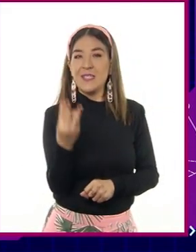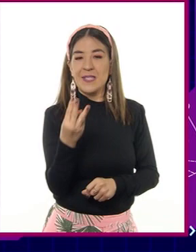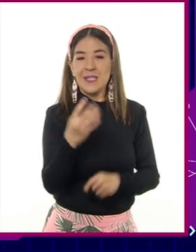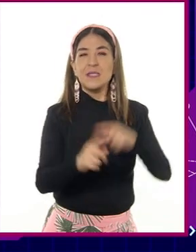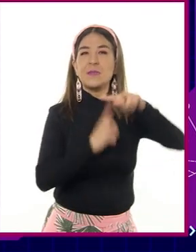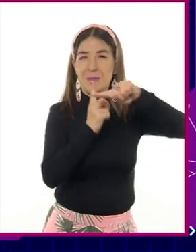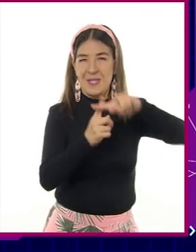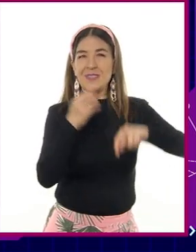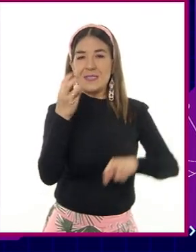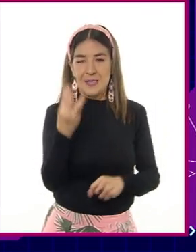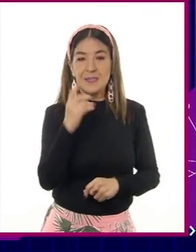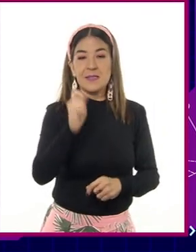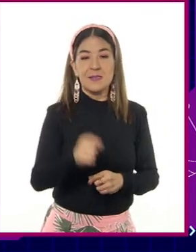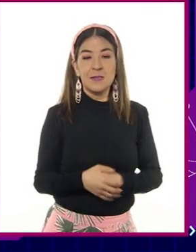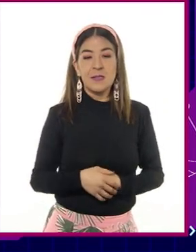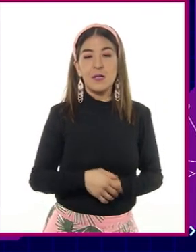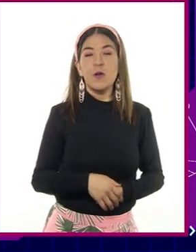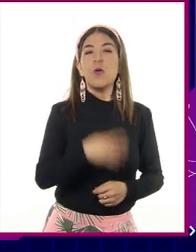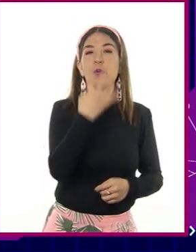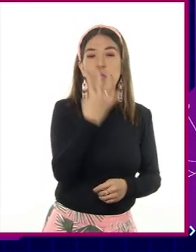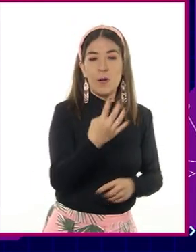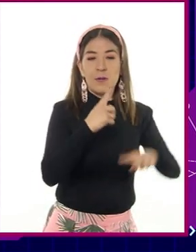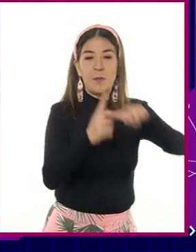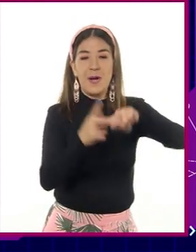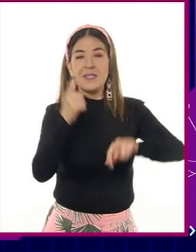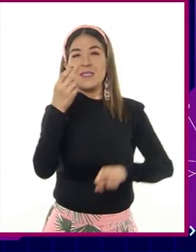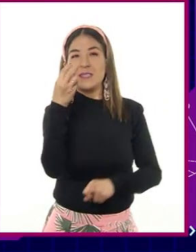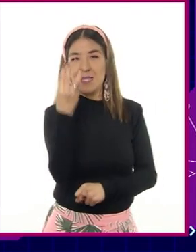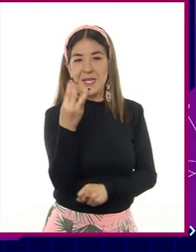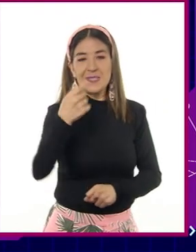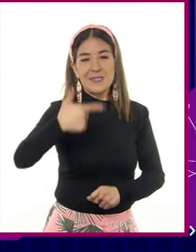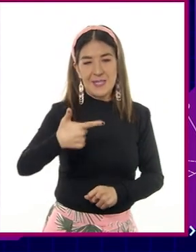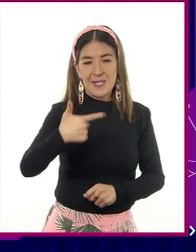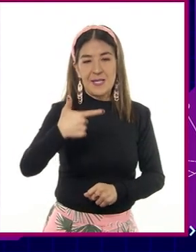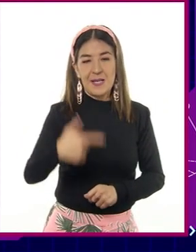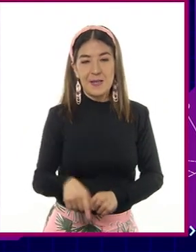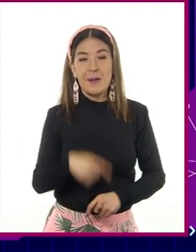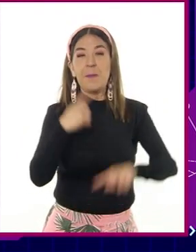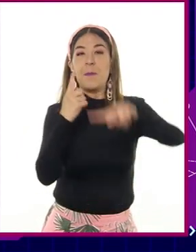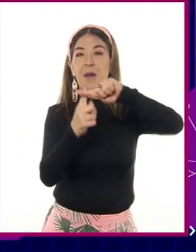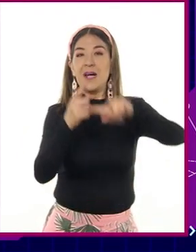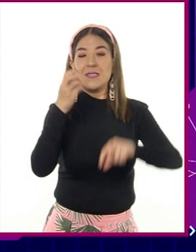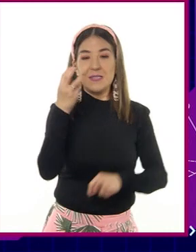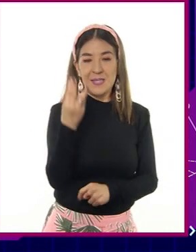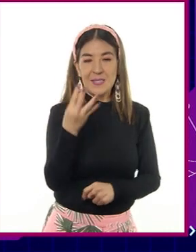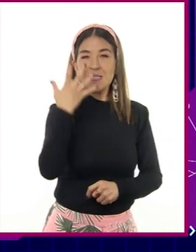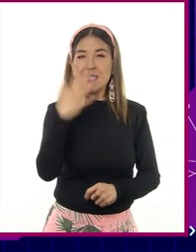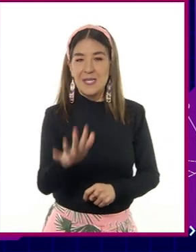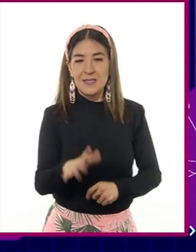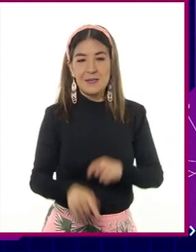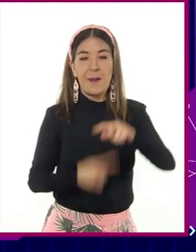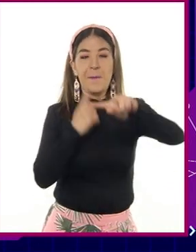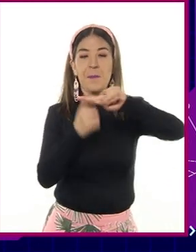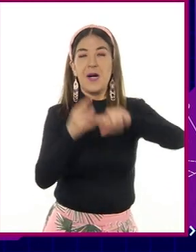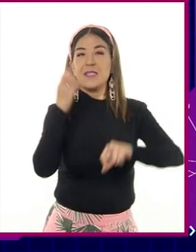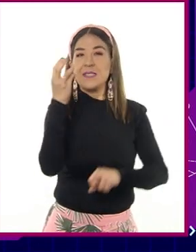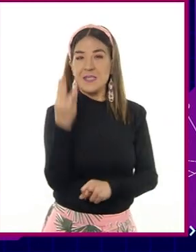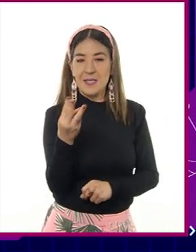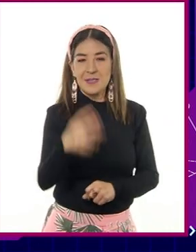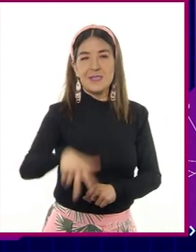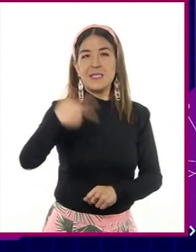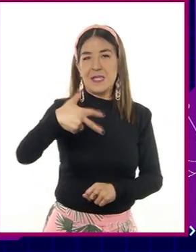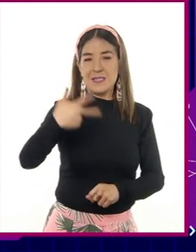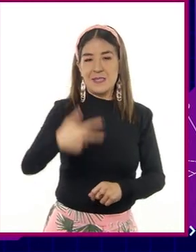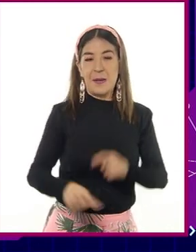quedaría 4 más 3, 7, más 3, 10, más 3,